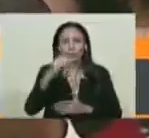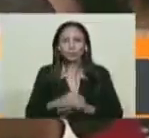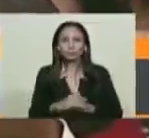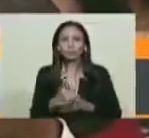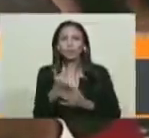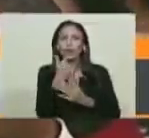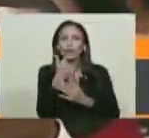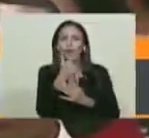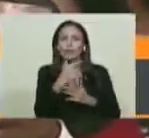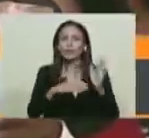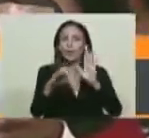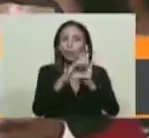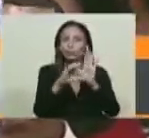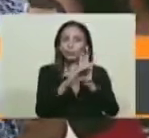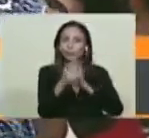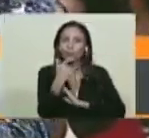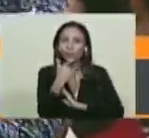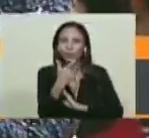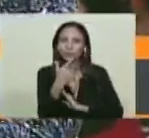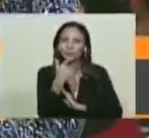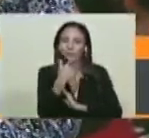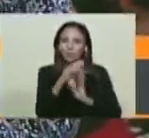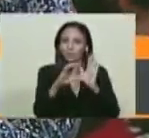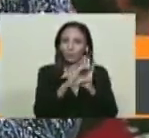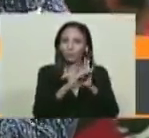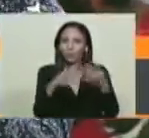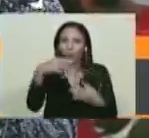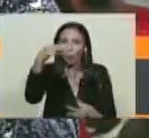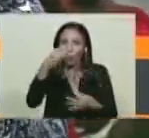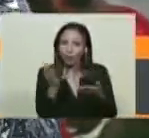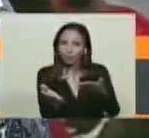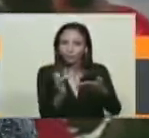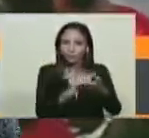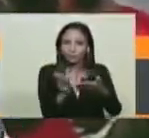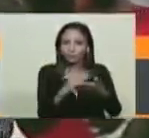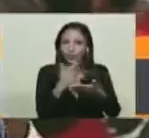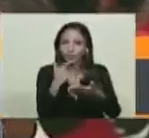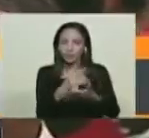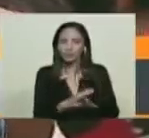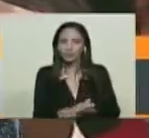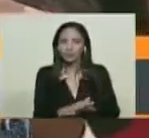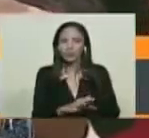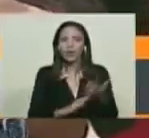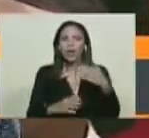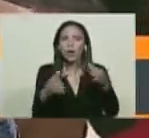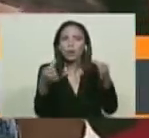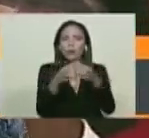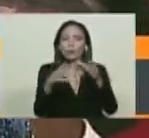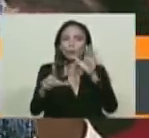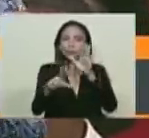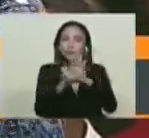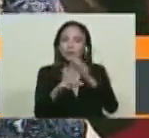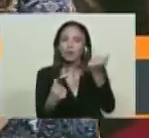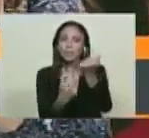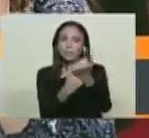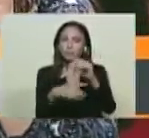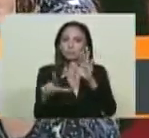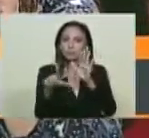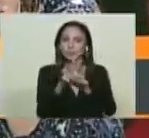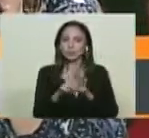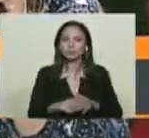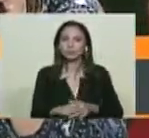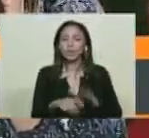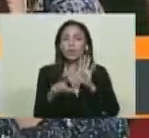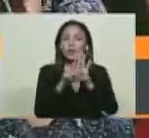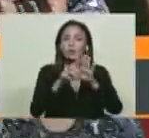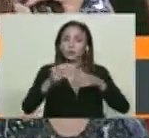el preámbulo de la Constitución de la República Bolivariana de Venezuela. Ese es el imperio de la ley. Las leyes se están